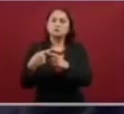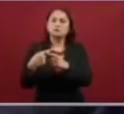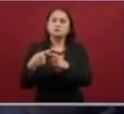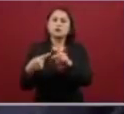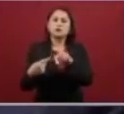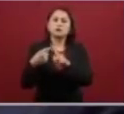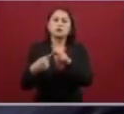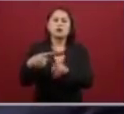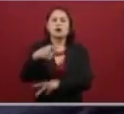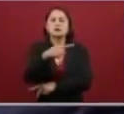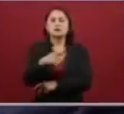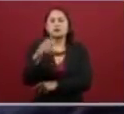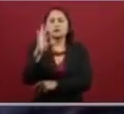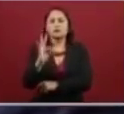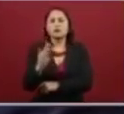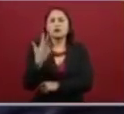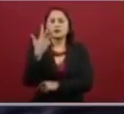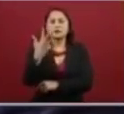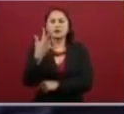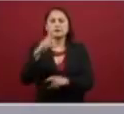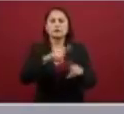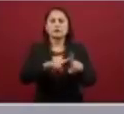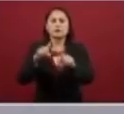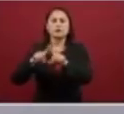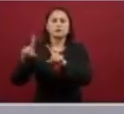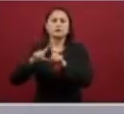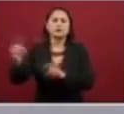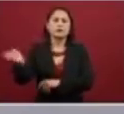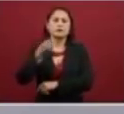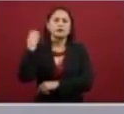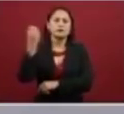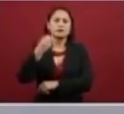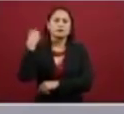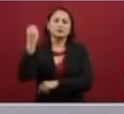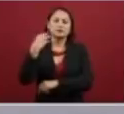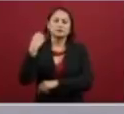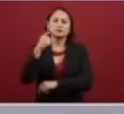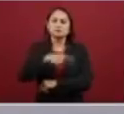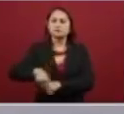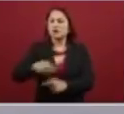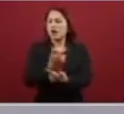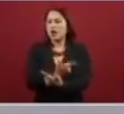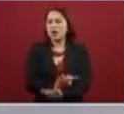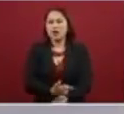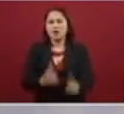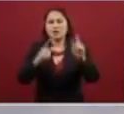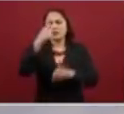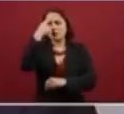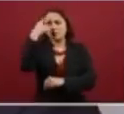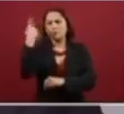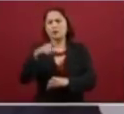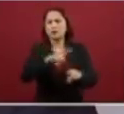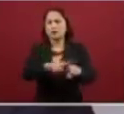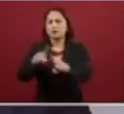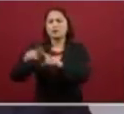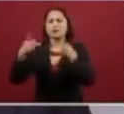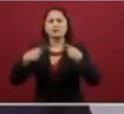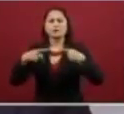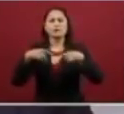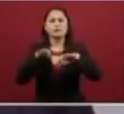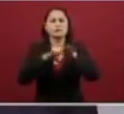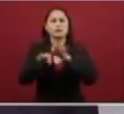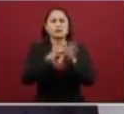145 conferencias de prensa libres y abiertas a todos los medios para